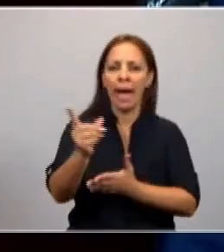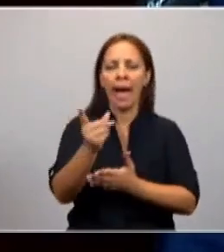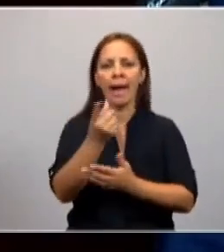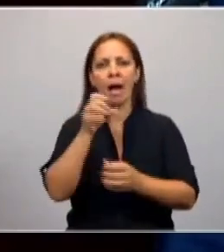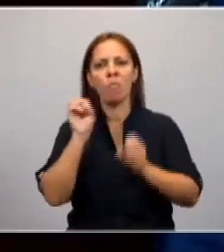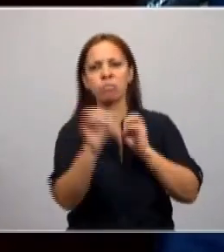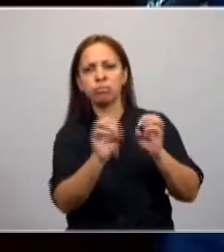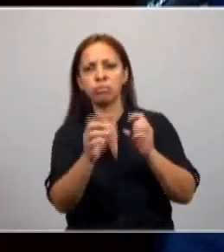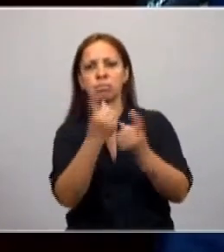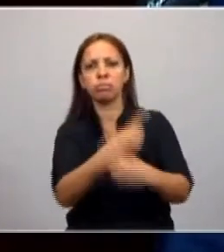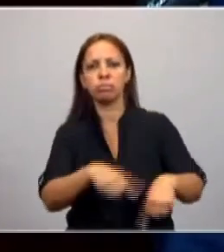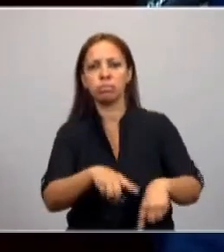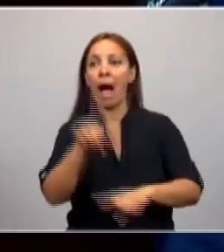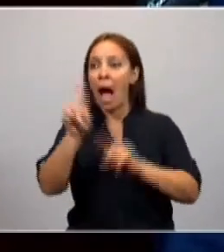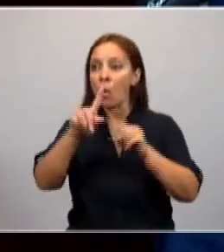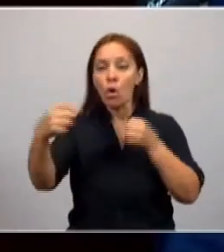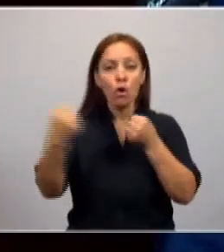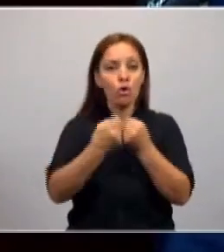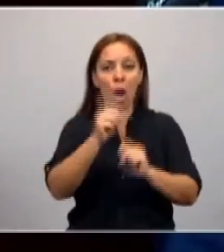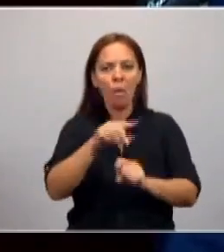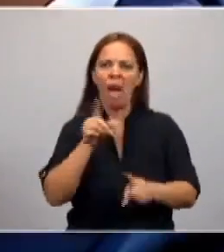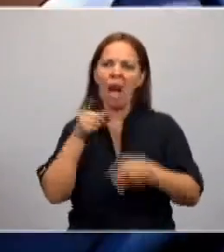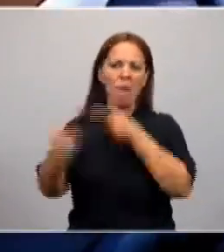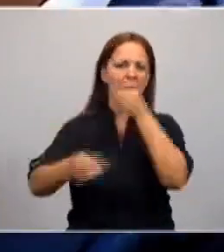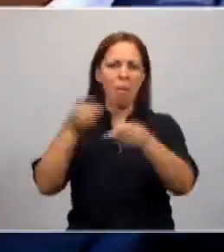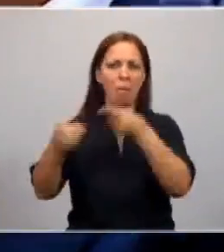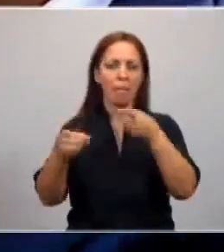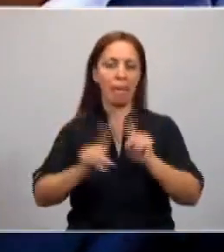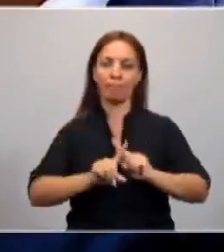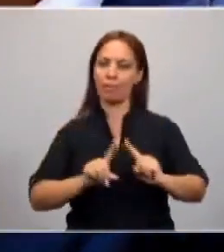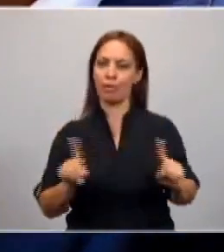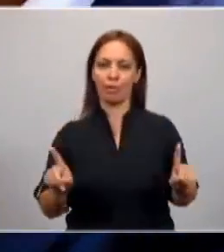agredir a quienes no están de acuerdo con sus ideas y proyectos.